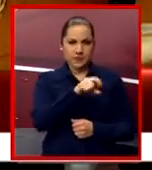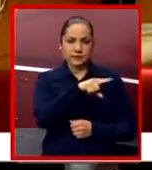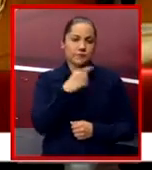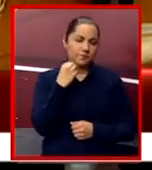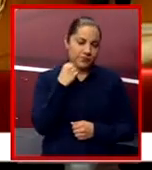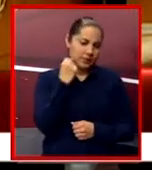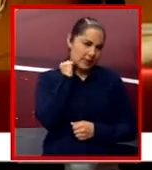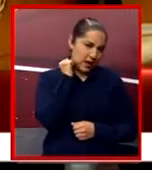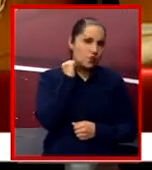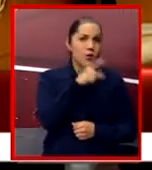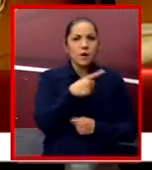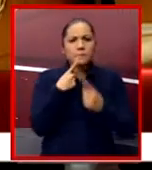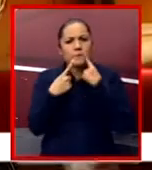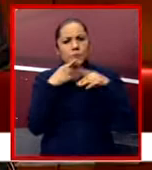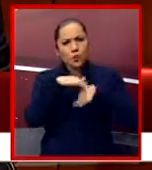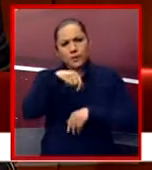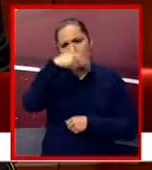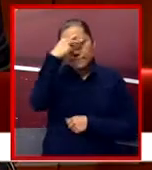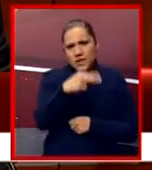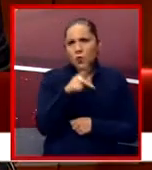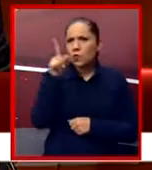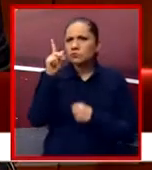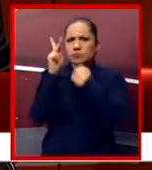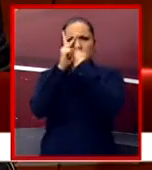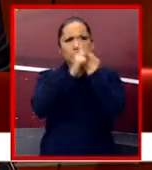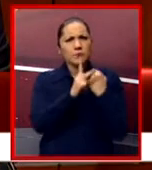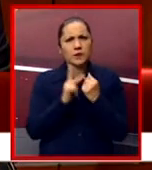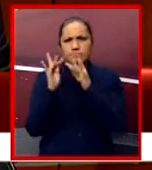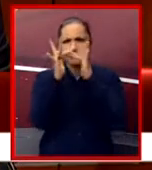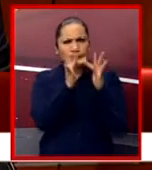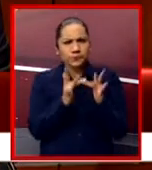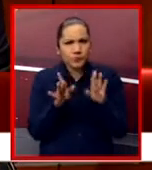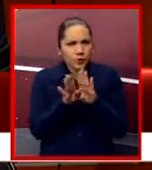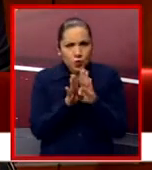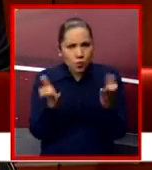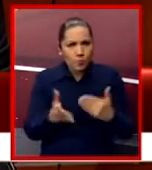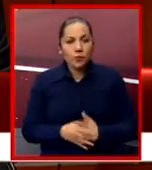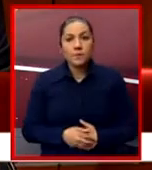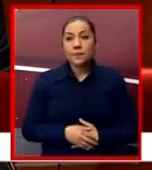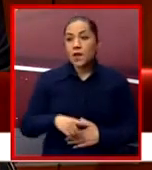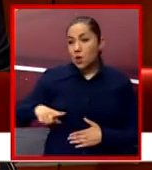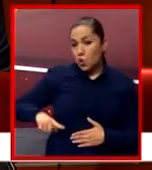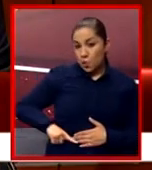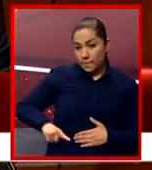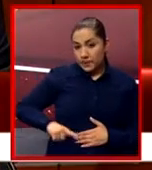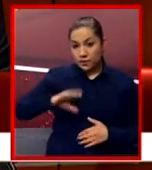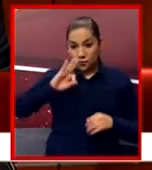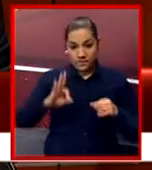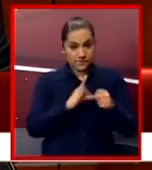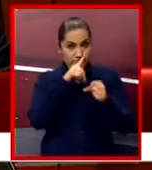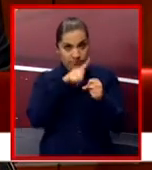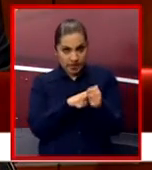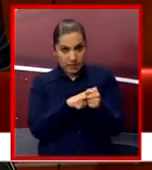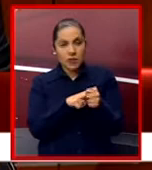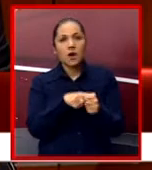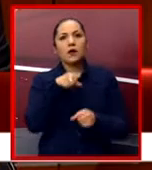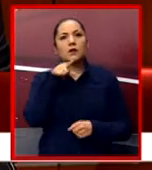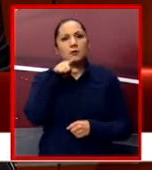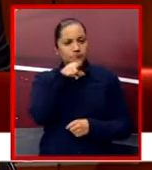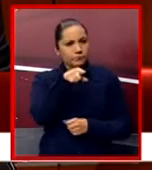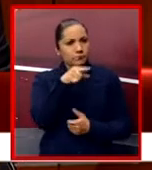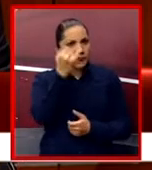mundo. Cómo el gobierno federal está trabajando en esta idea del presidente